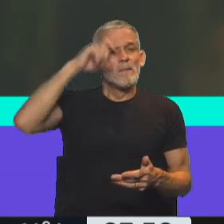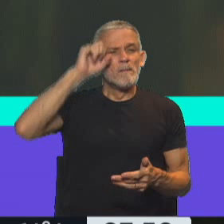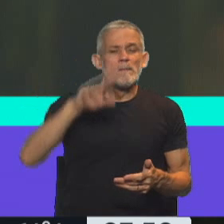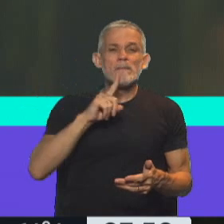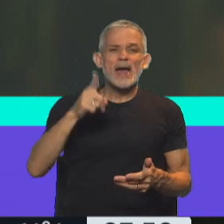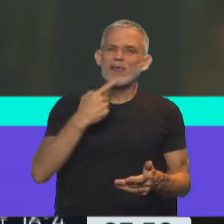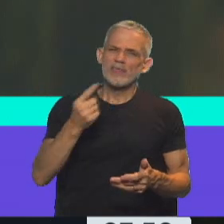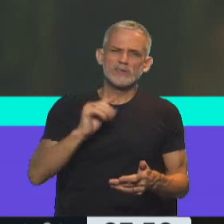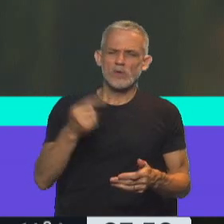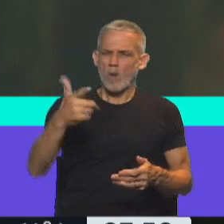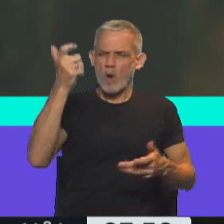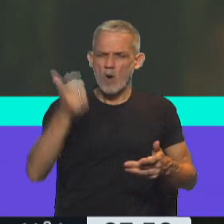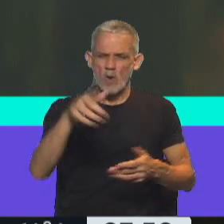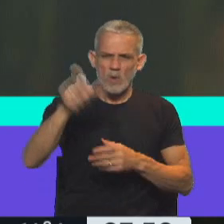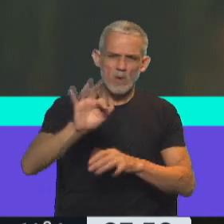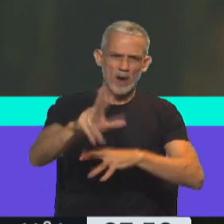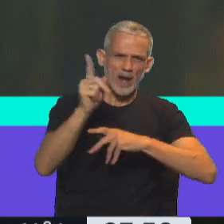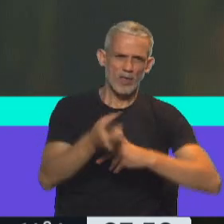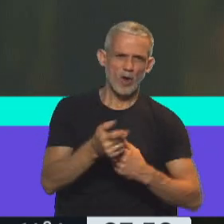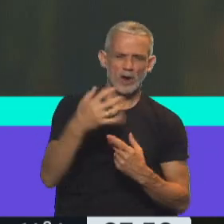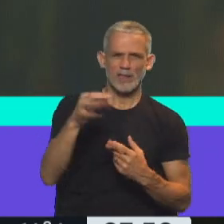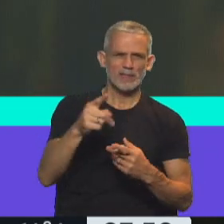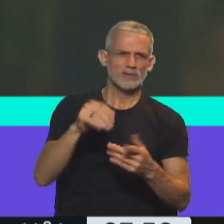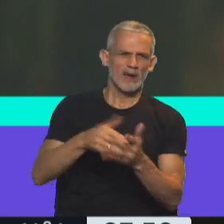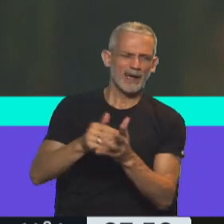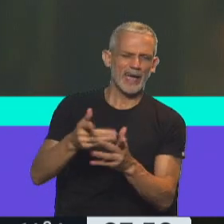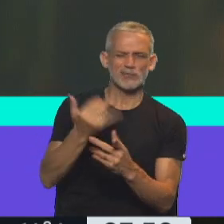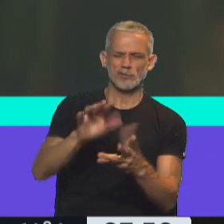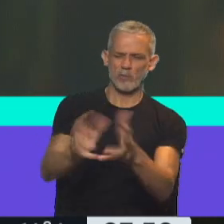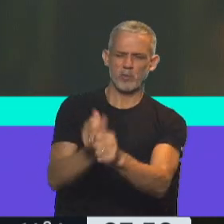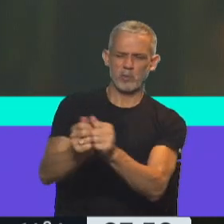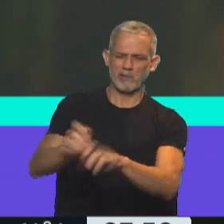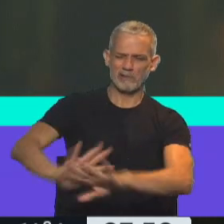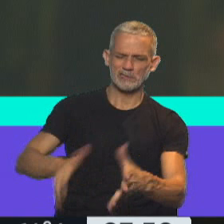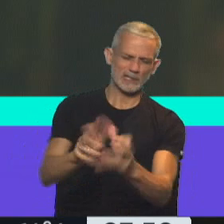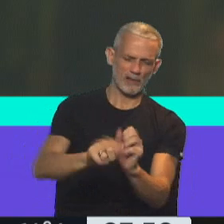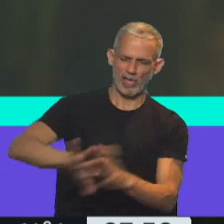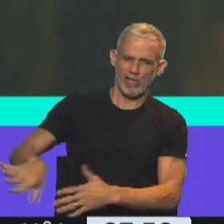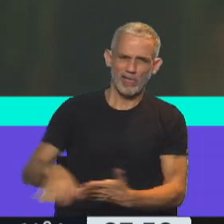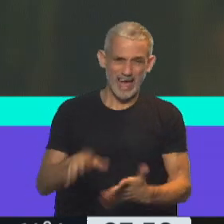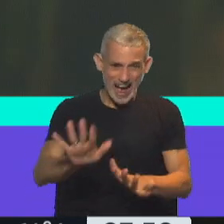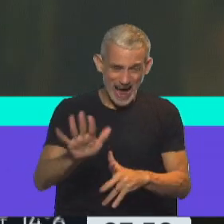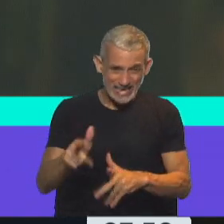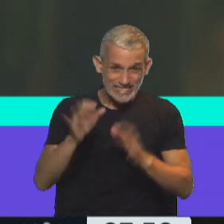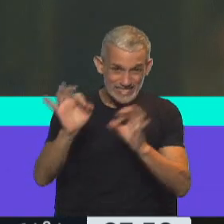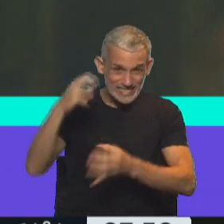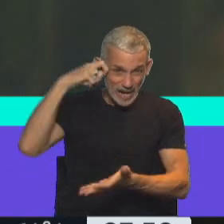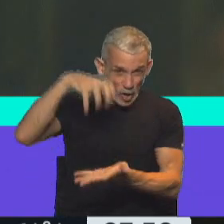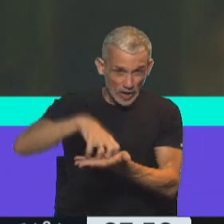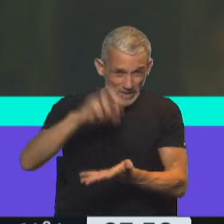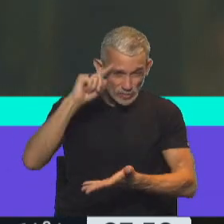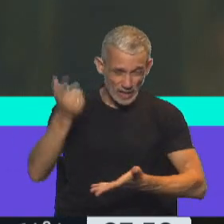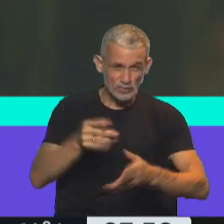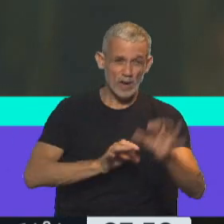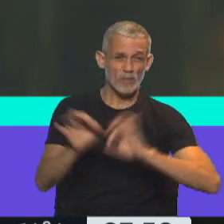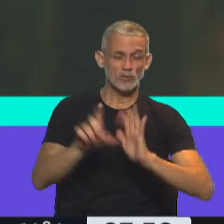diciendo que hay que meterle bala a los delincuentes, que hay que convertirlos en un queso gruyère, y uno dice, bueno, esta postura va a llegar al Congreso Nacional, porque